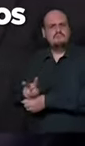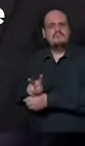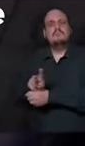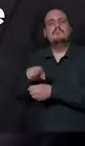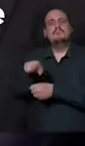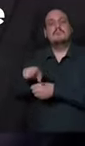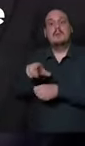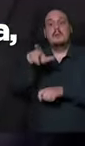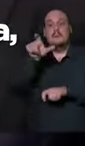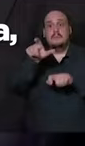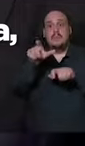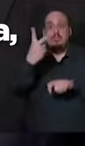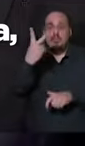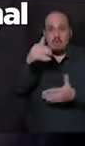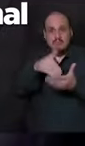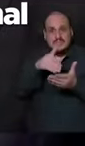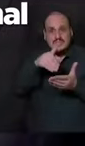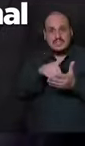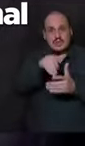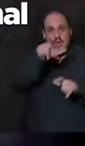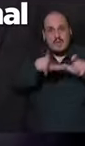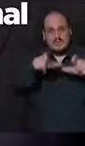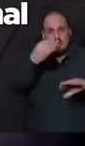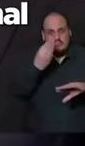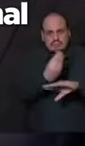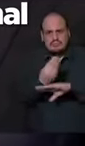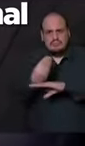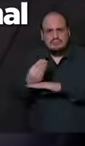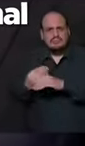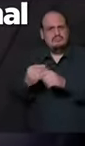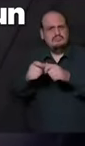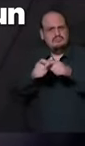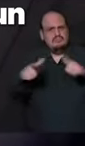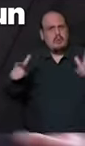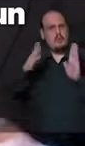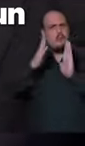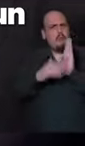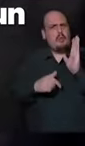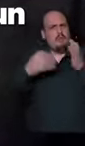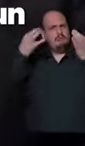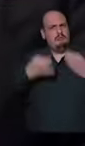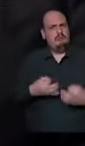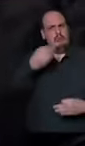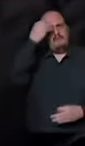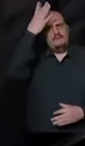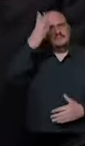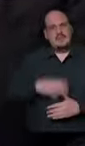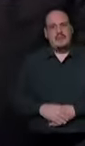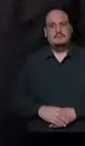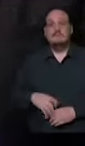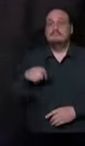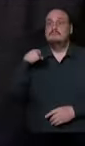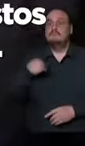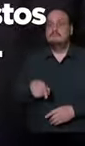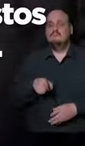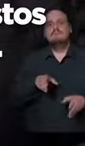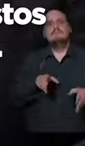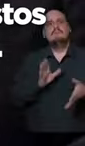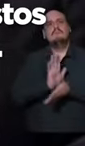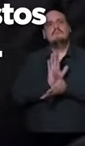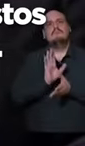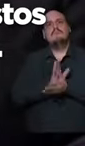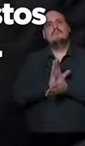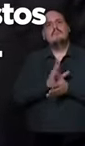nuevos millones de puestos de trabajo en la Argentina de trabajo formal registrado para eso elegí un camino que tiene incentivos por un